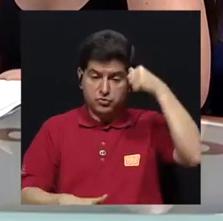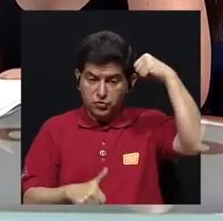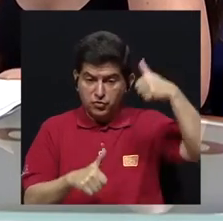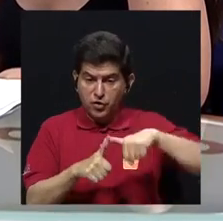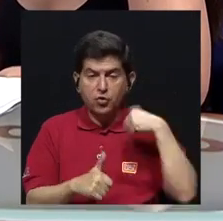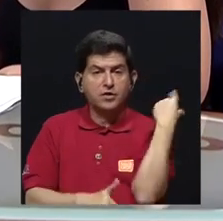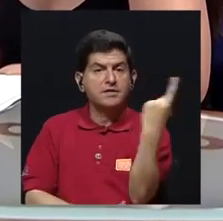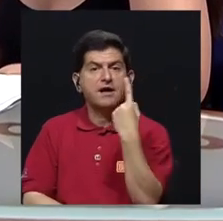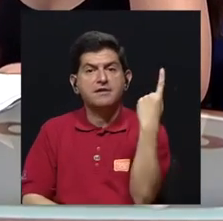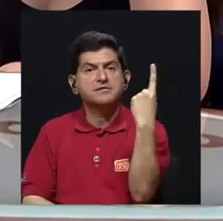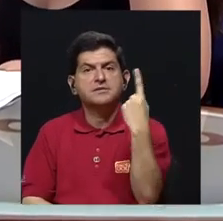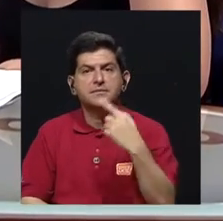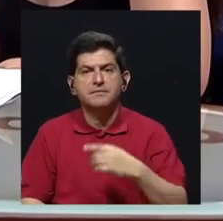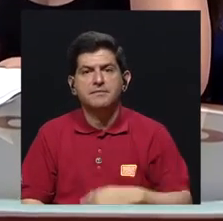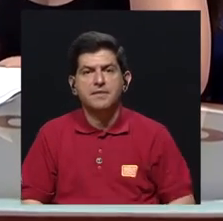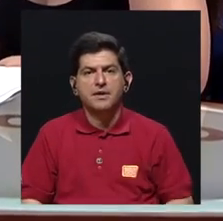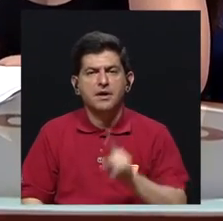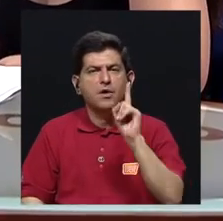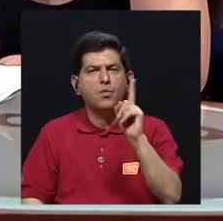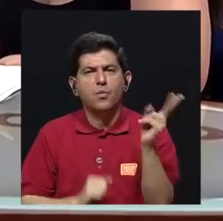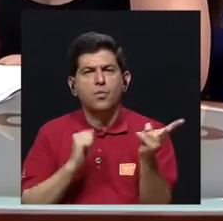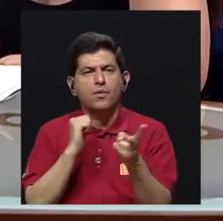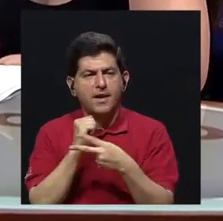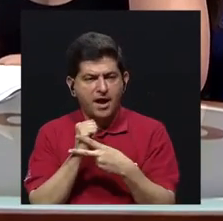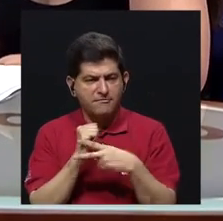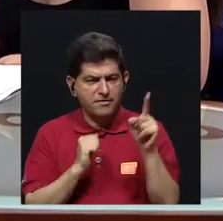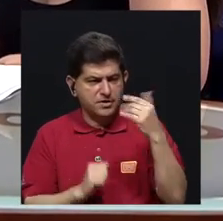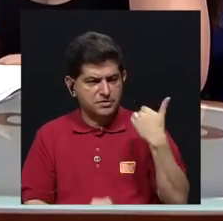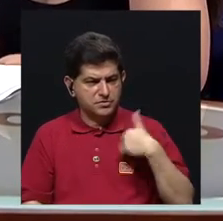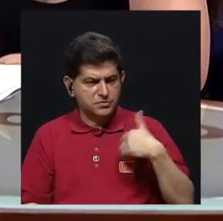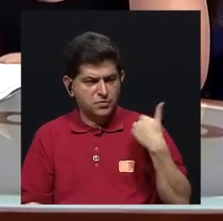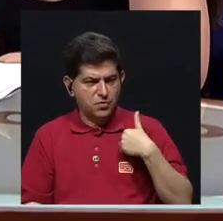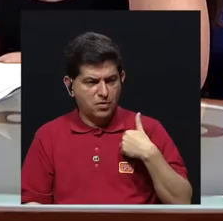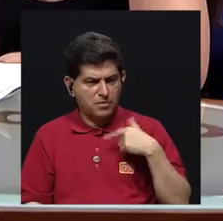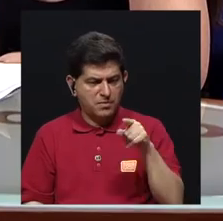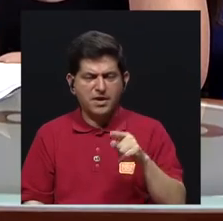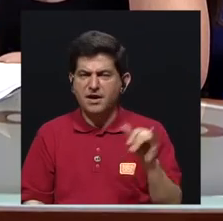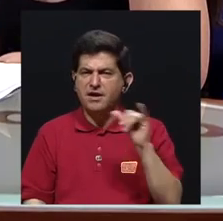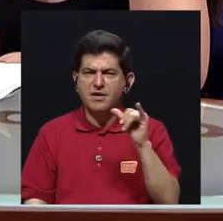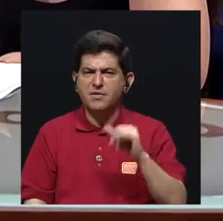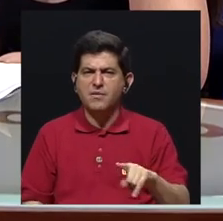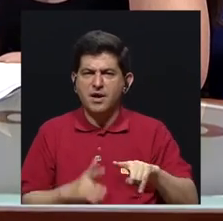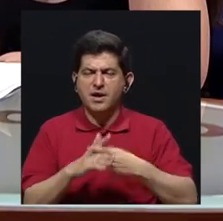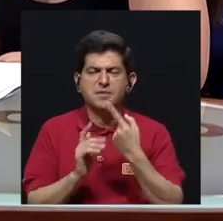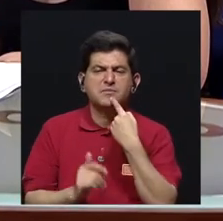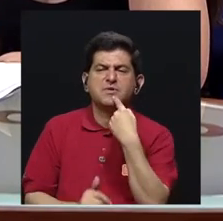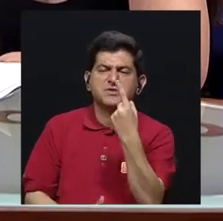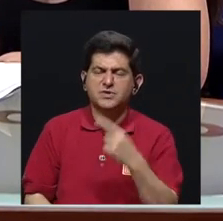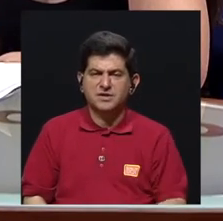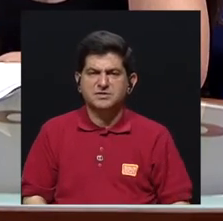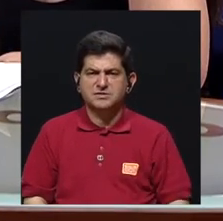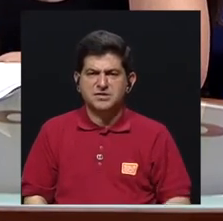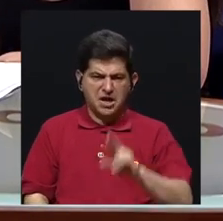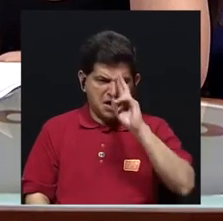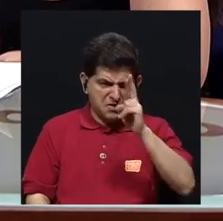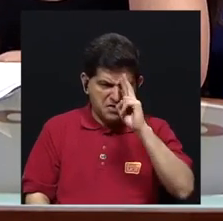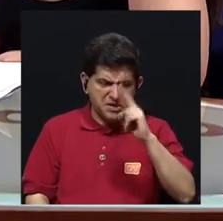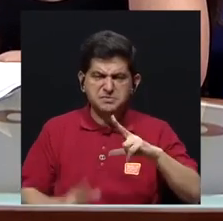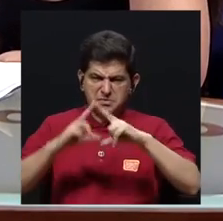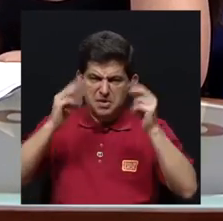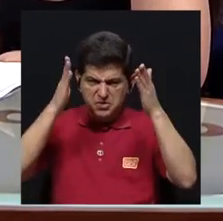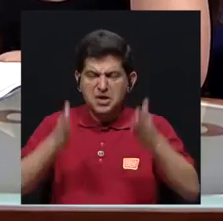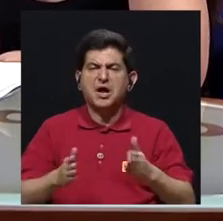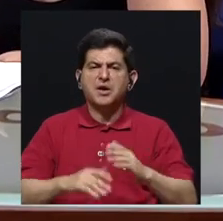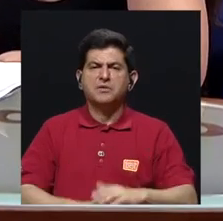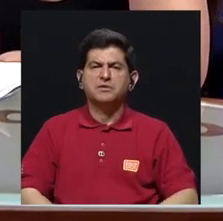olvidar en una que un señor empezó como también a decir, también respeto para los nicaragüenses y